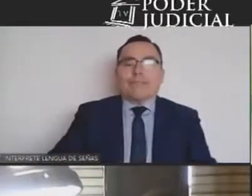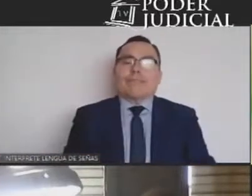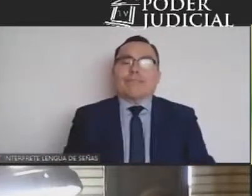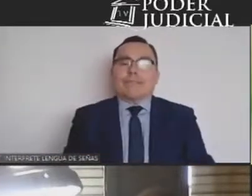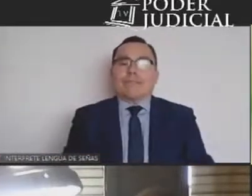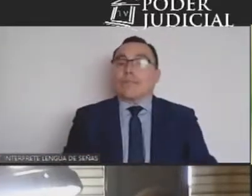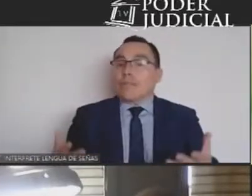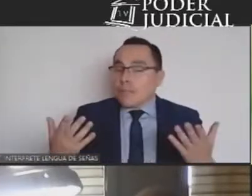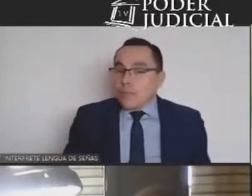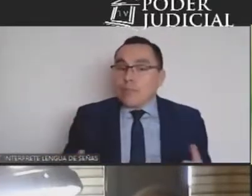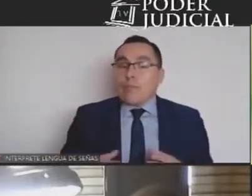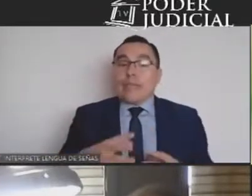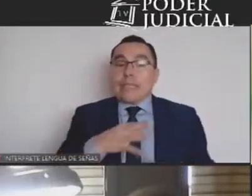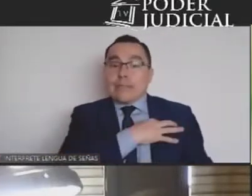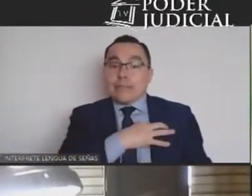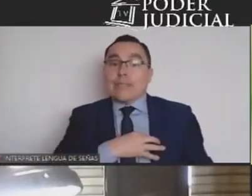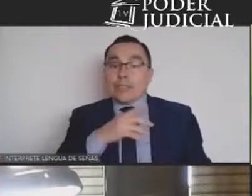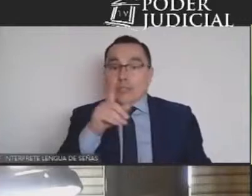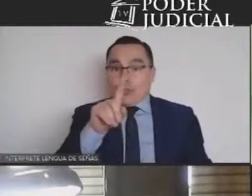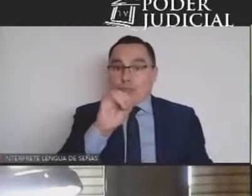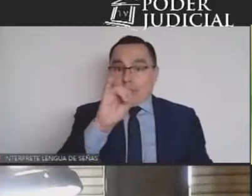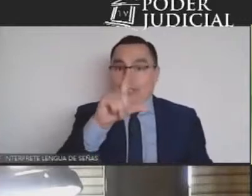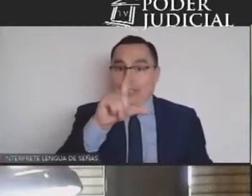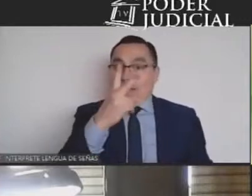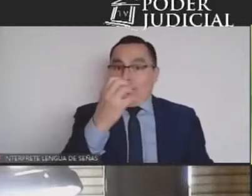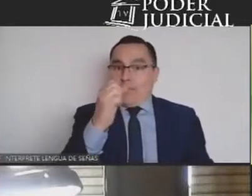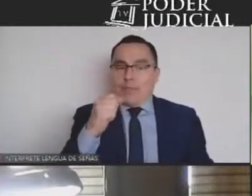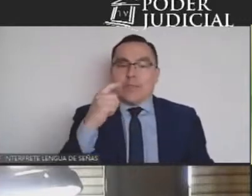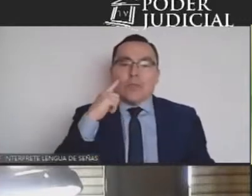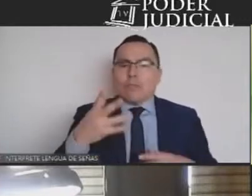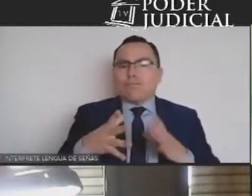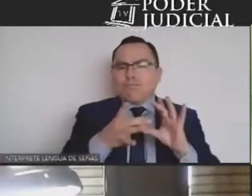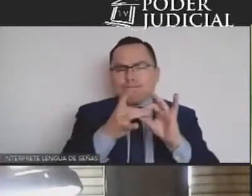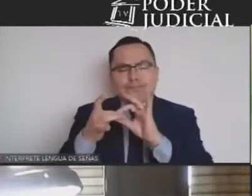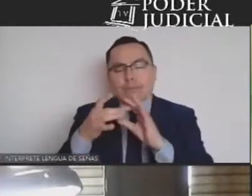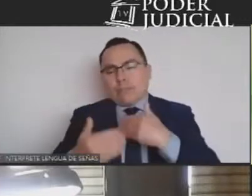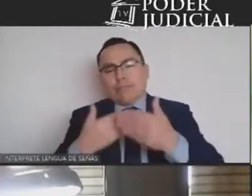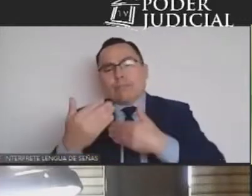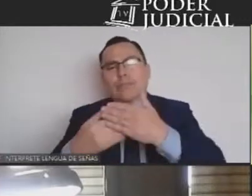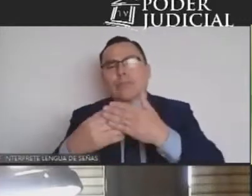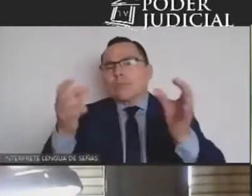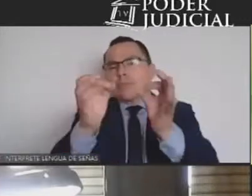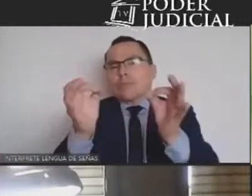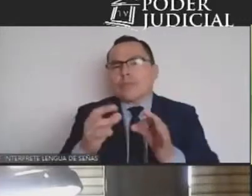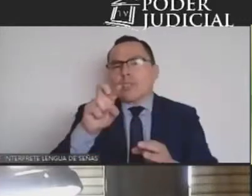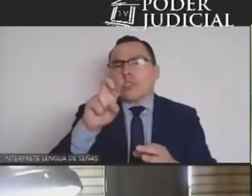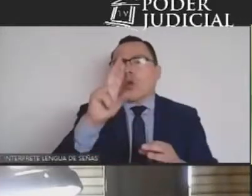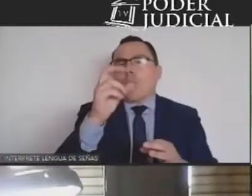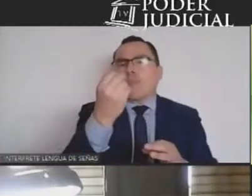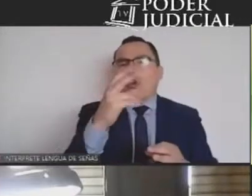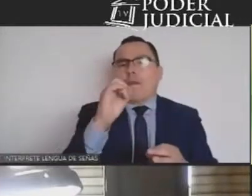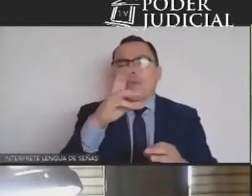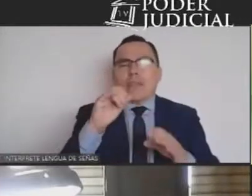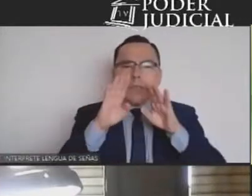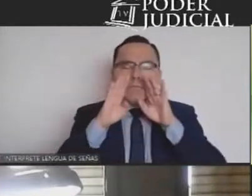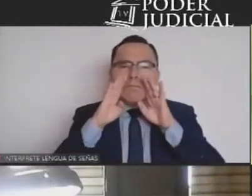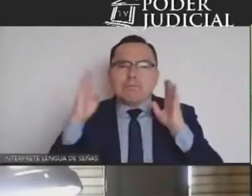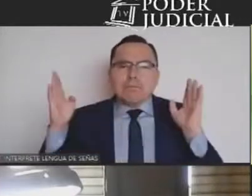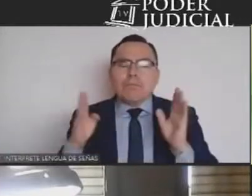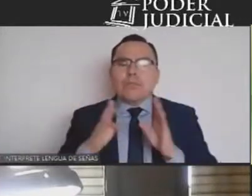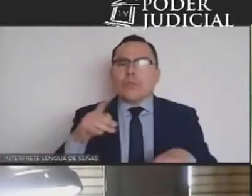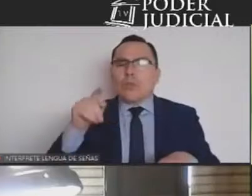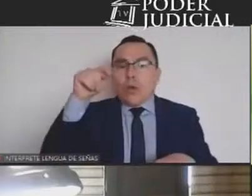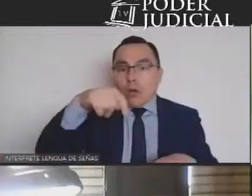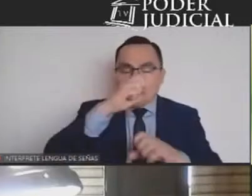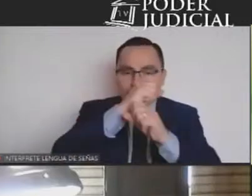El ministro Silva, por su parte, realizó un recorrido por el eje de probidad y transparencia de la política de atención de usuarios del